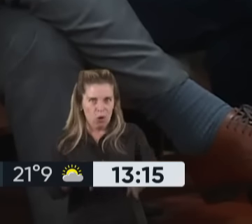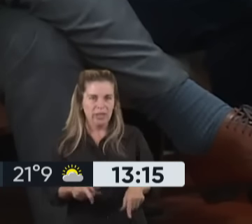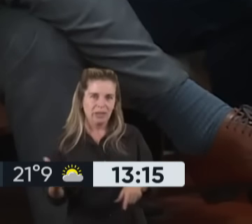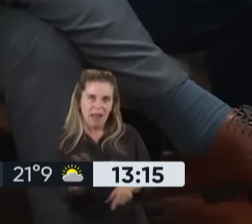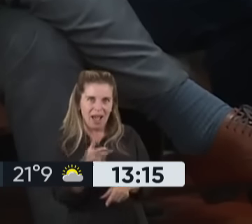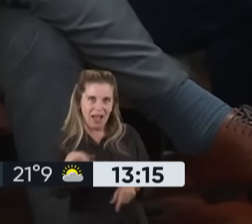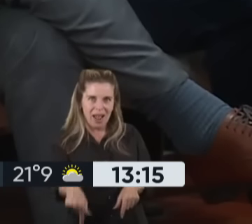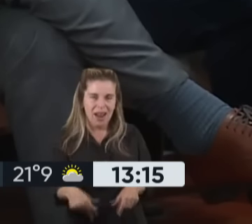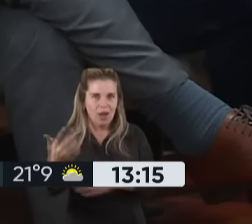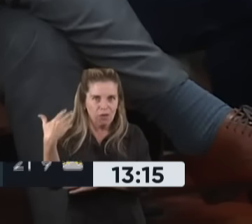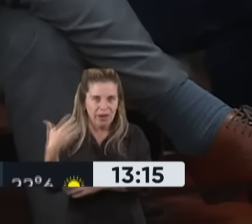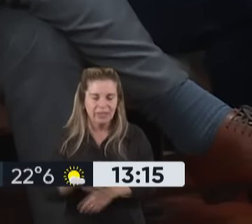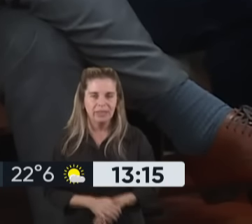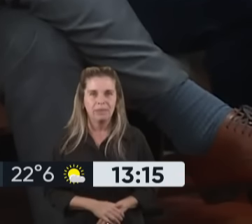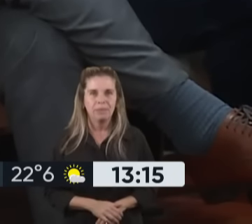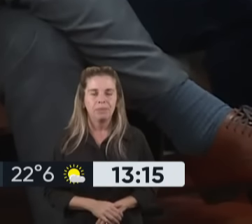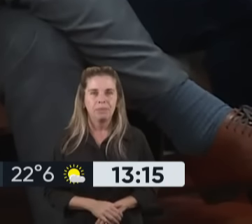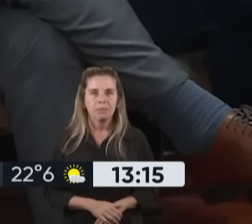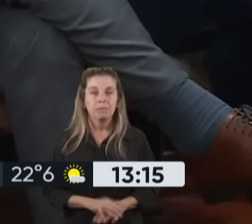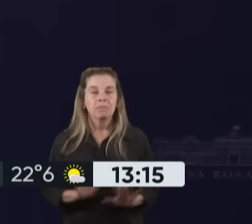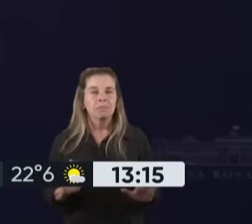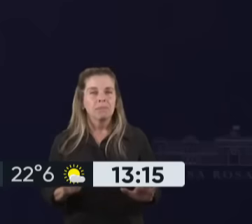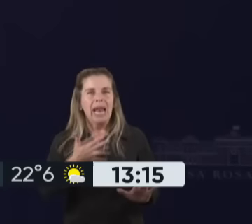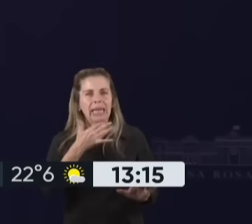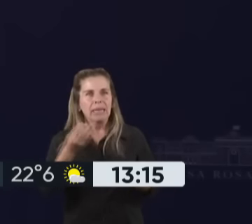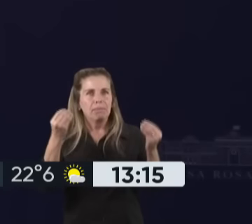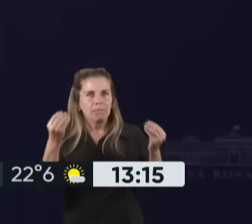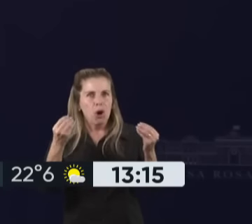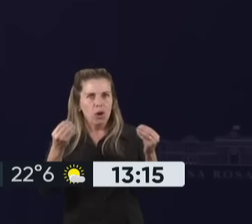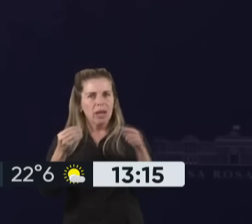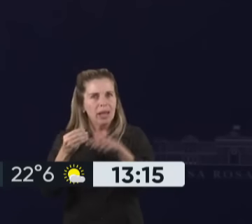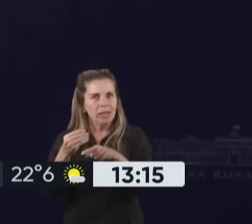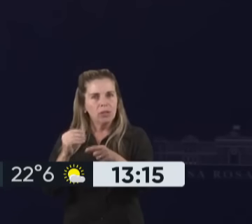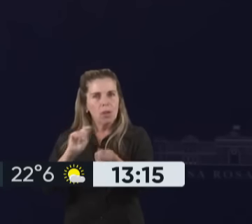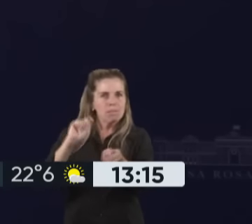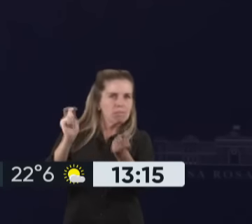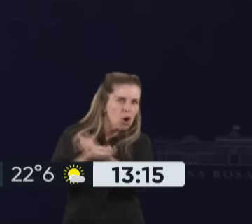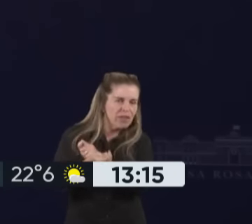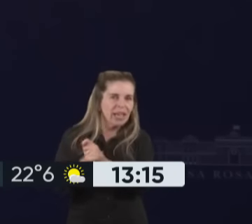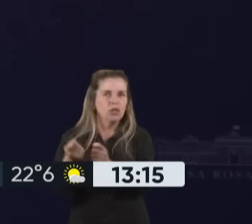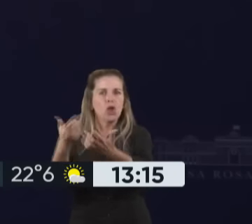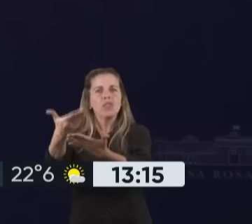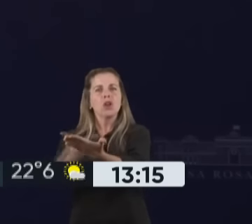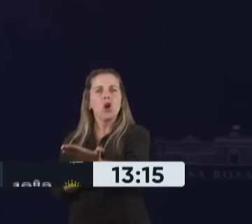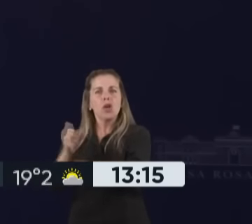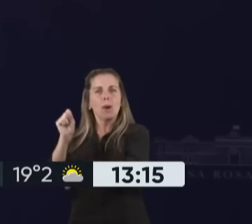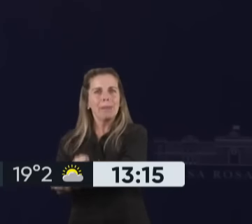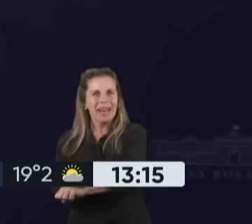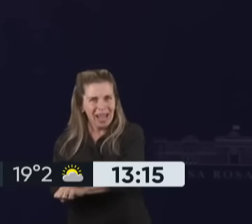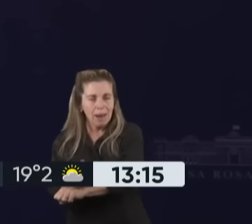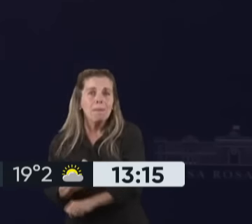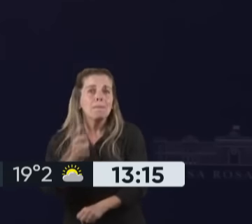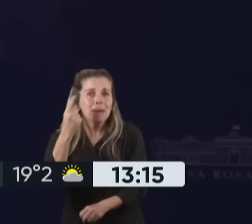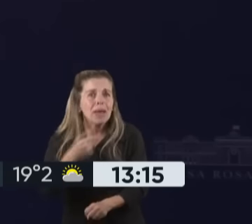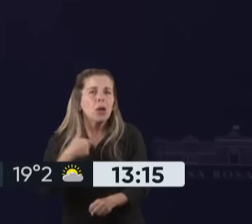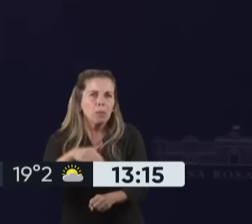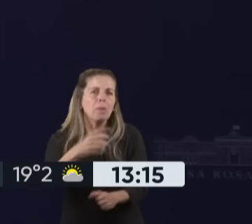está presente entre nosotros. Para entender el porqué de esta iniciativa, tiene que quedar bien en claro el